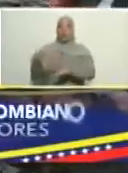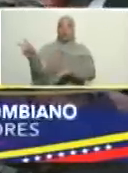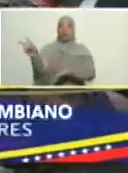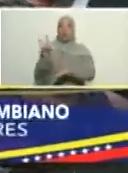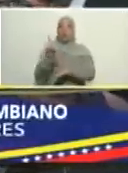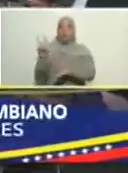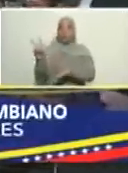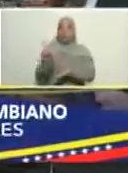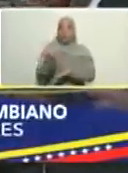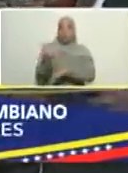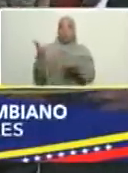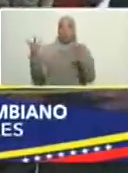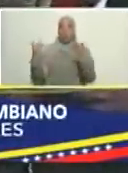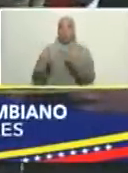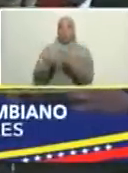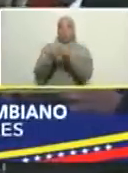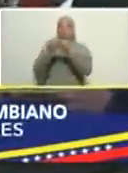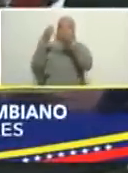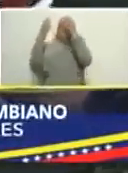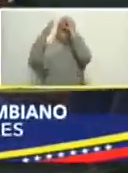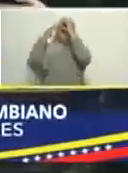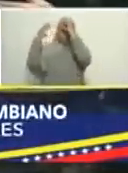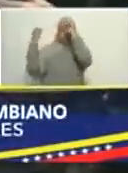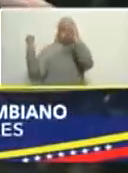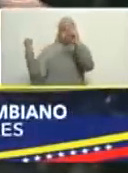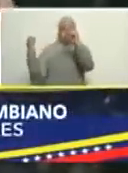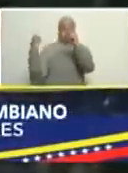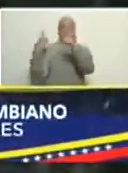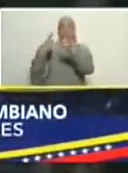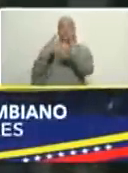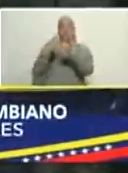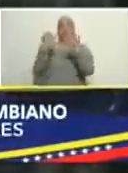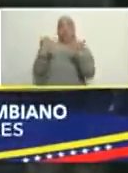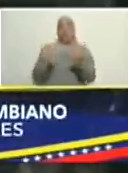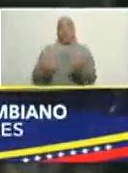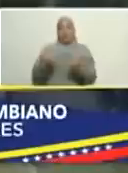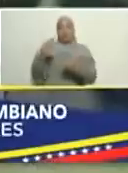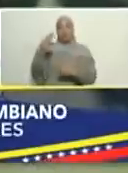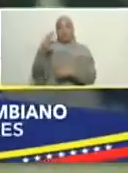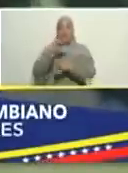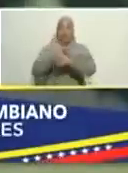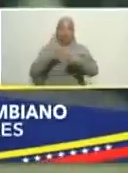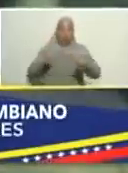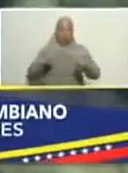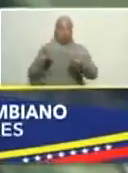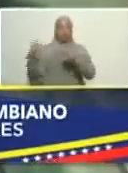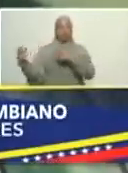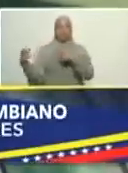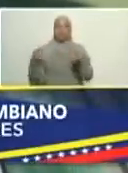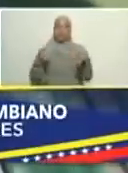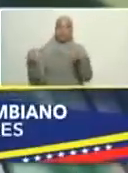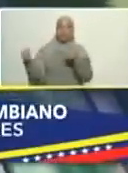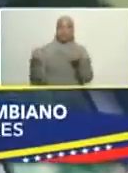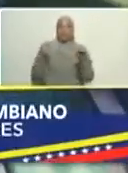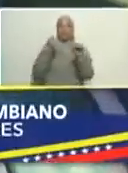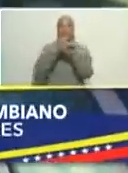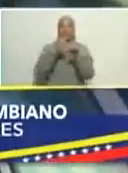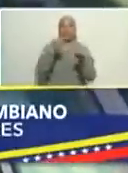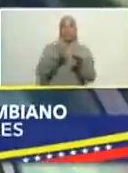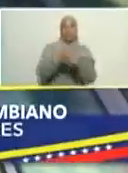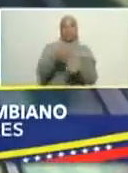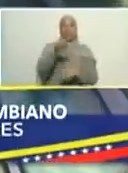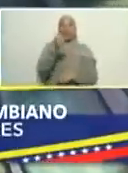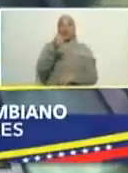representado por el canciller Álvaro Leiva y el ex canciller Carlos Farías, respectivamente. En la reunión se delineó una agenda de trabajo de 14